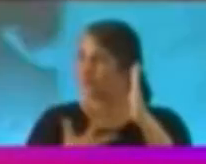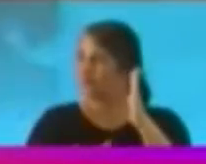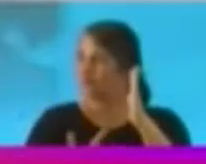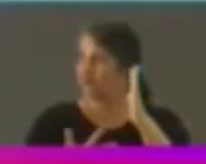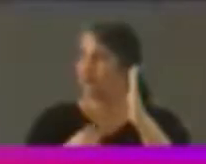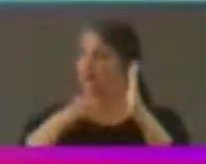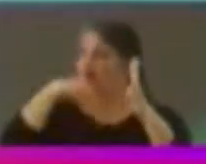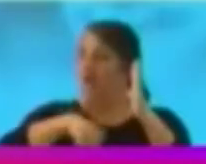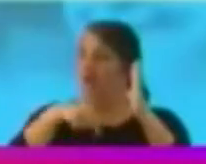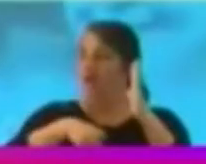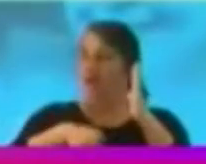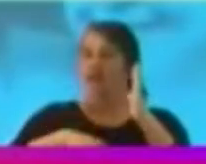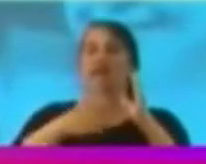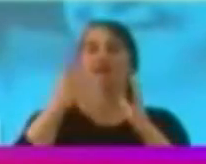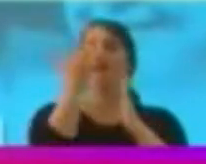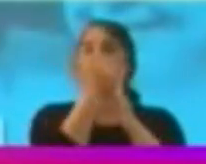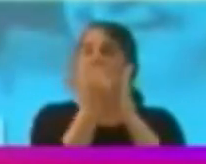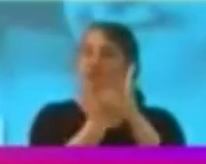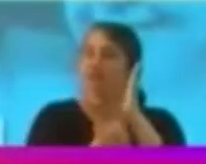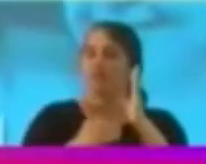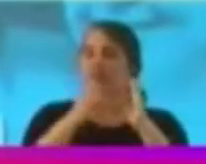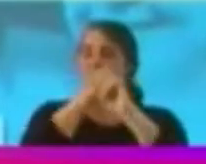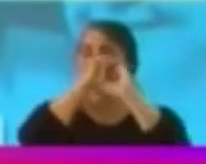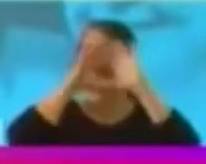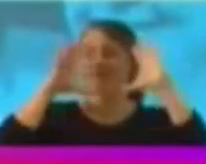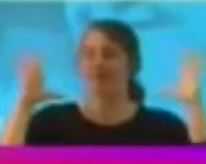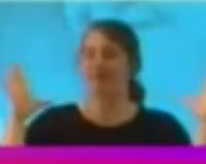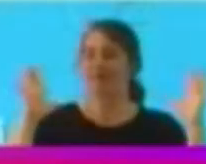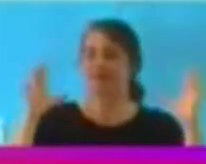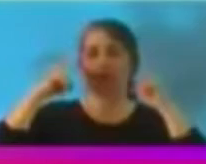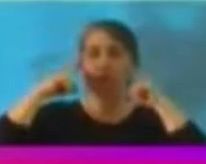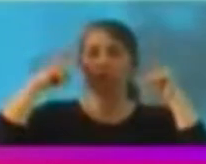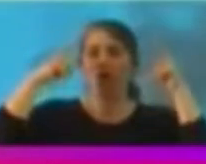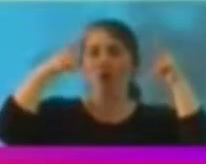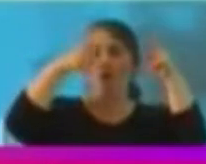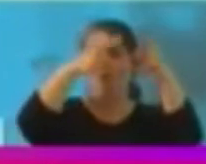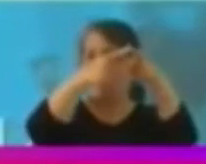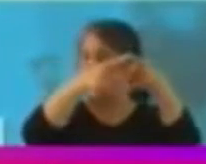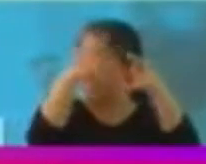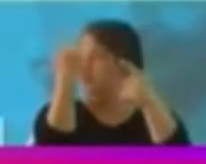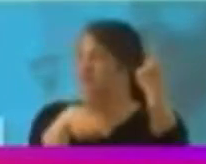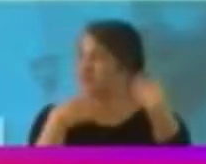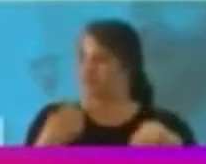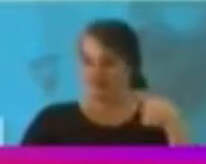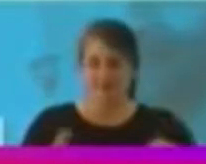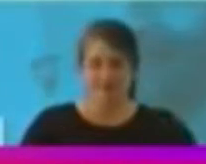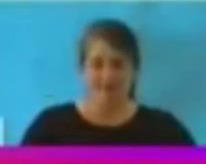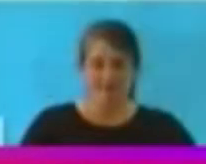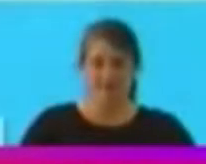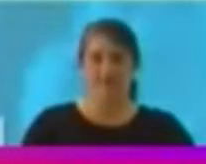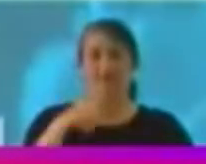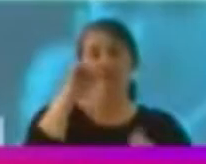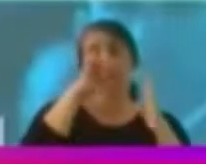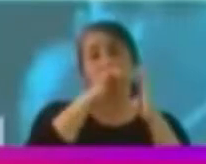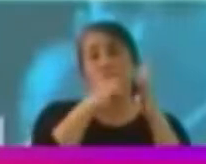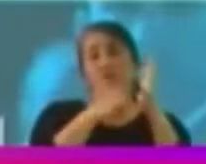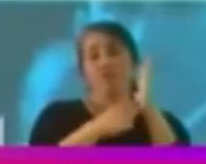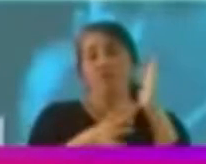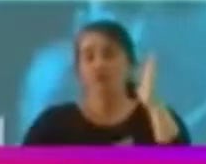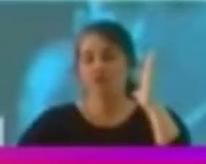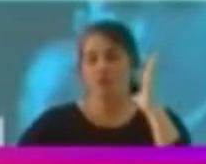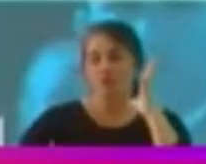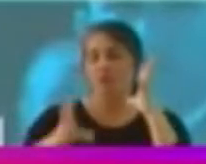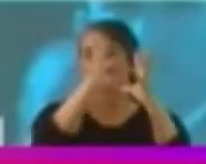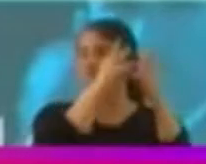determinado eje. Los ejes son agrupaciones conceptuales que agrupan un conjunto de políticas con objetivos comunes, pero que